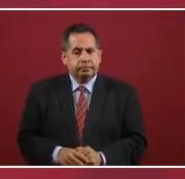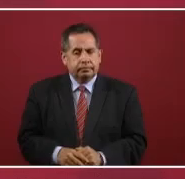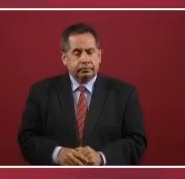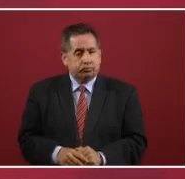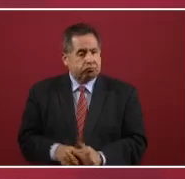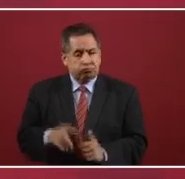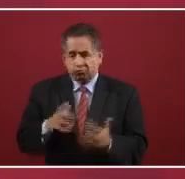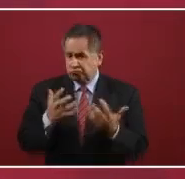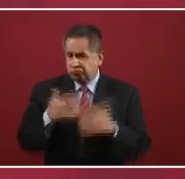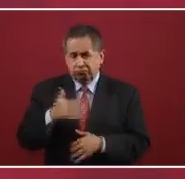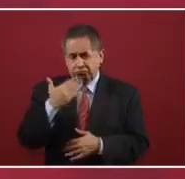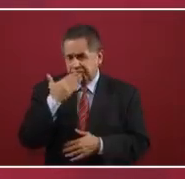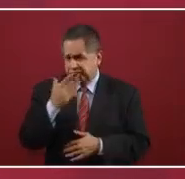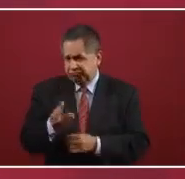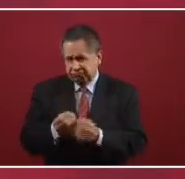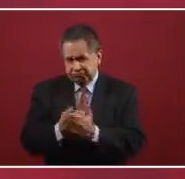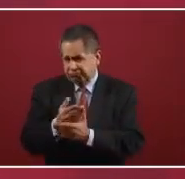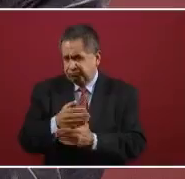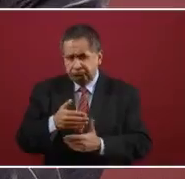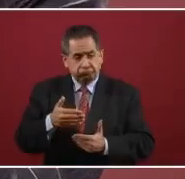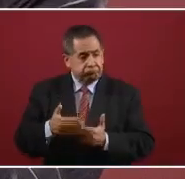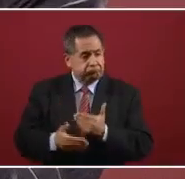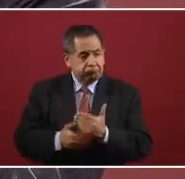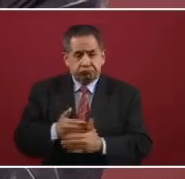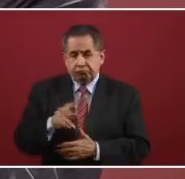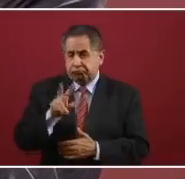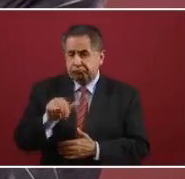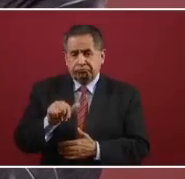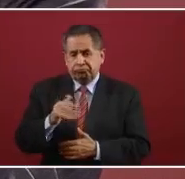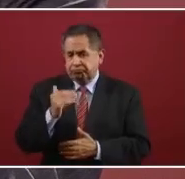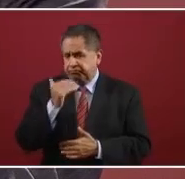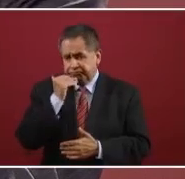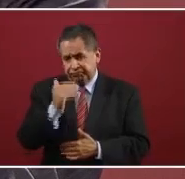Está funcionando muy bien el programa.